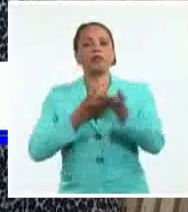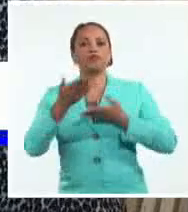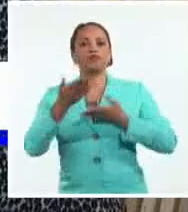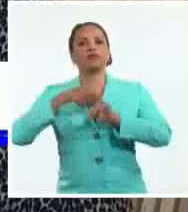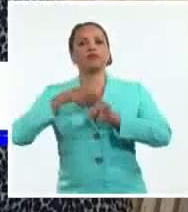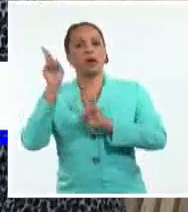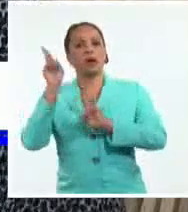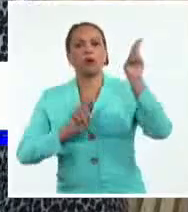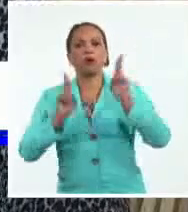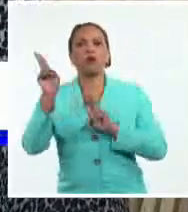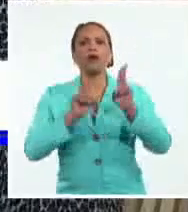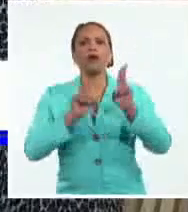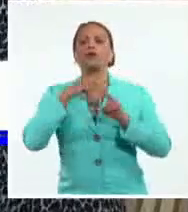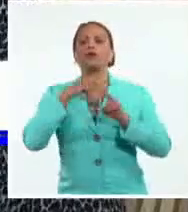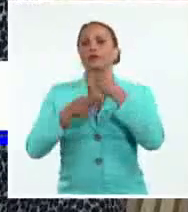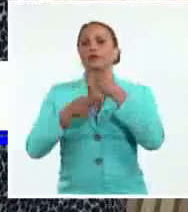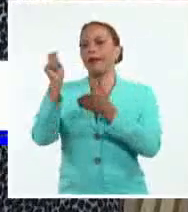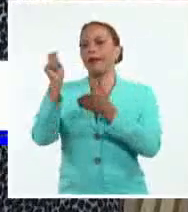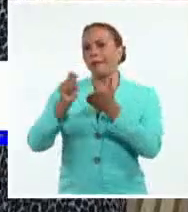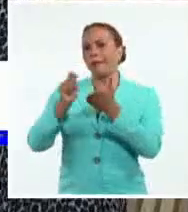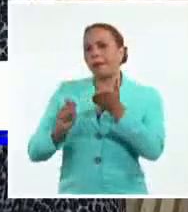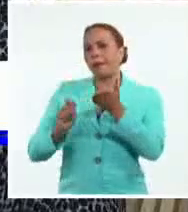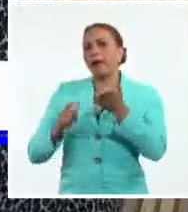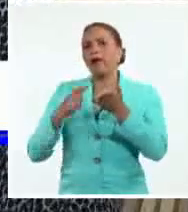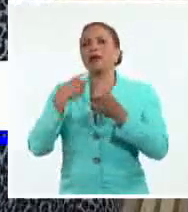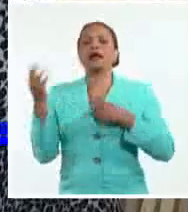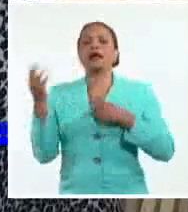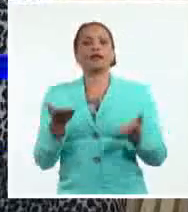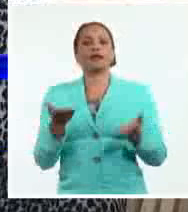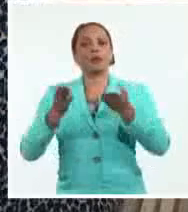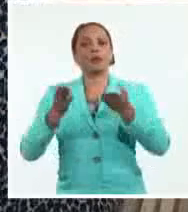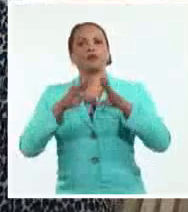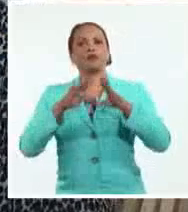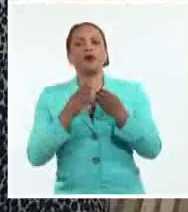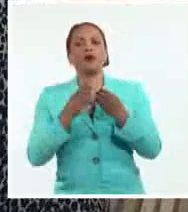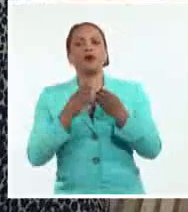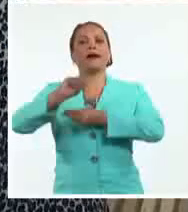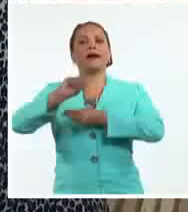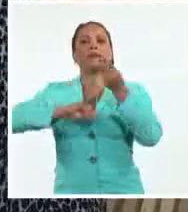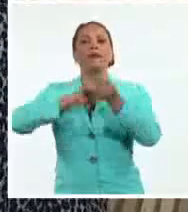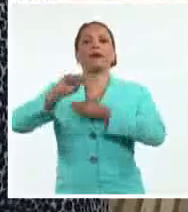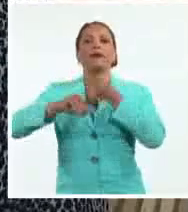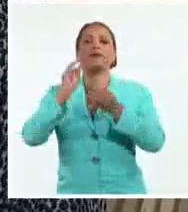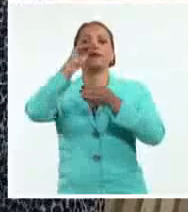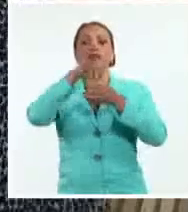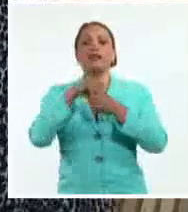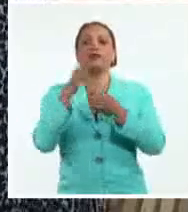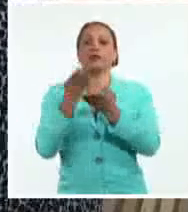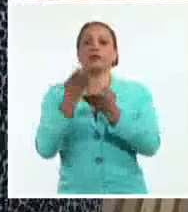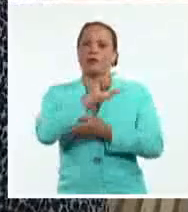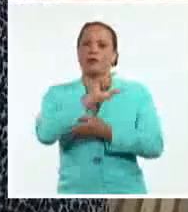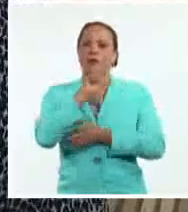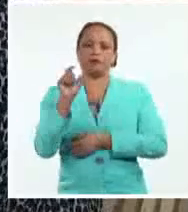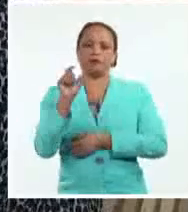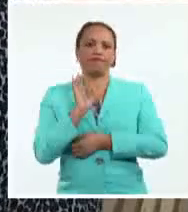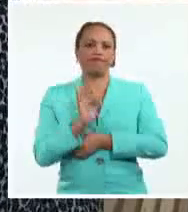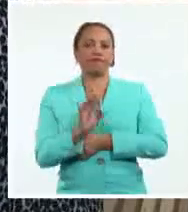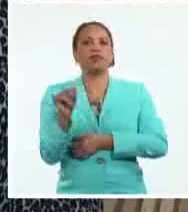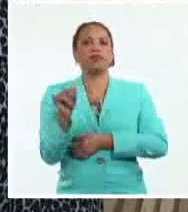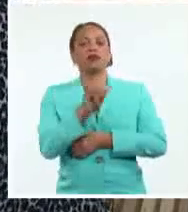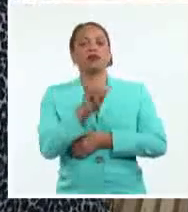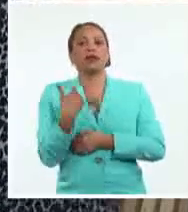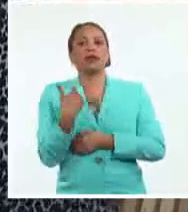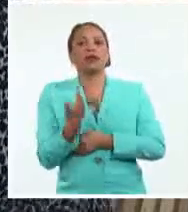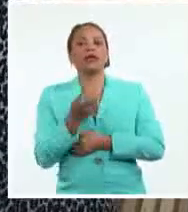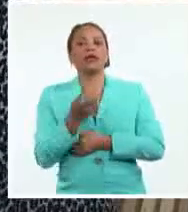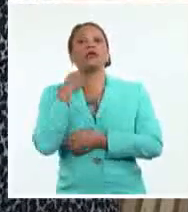de sentar una agenda para la recuperación y para la transformación educativa, tal como además lo